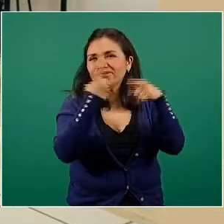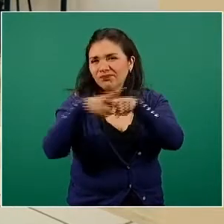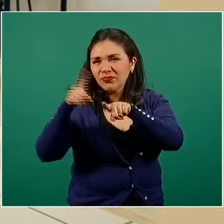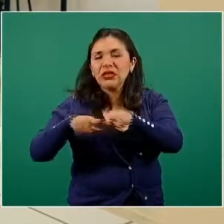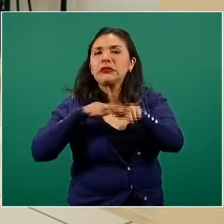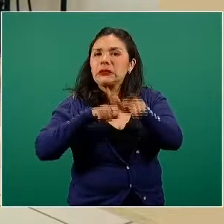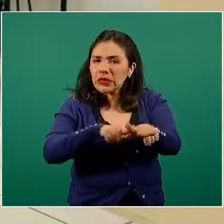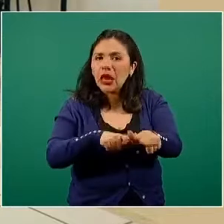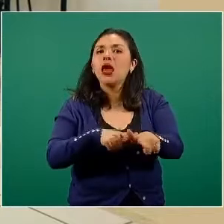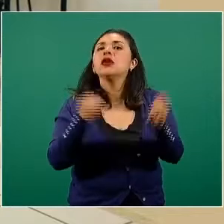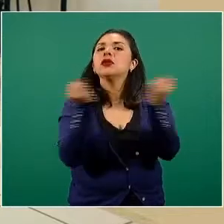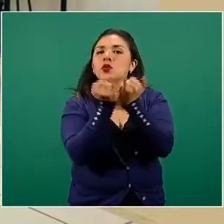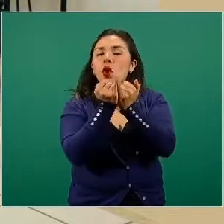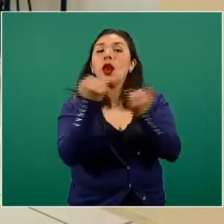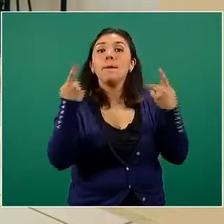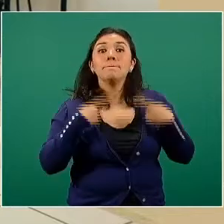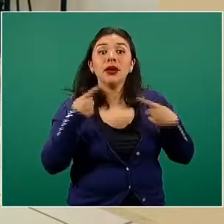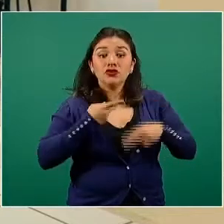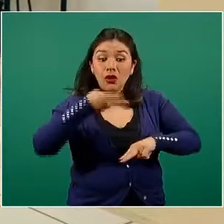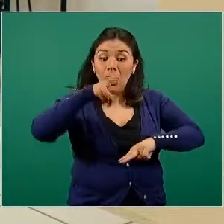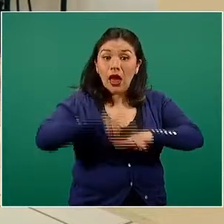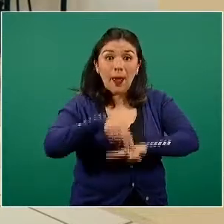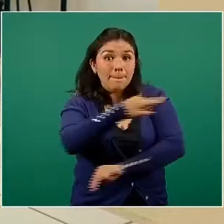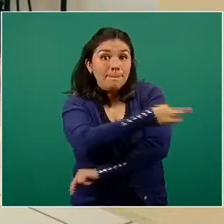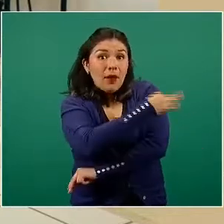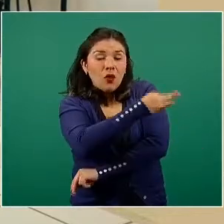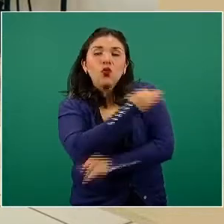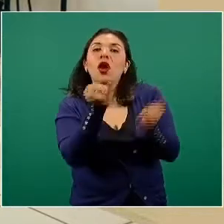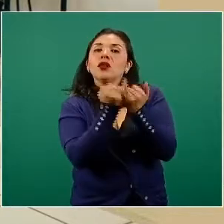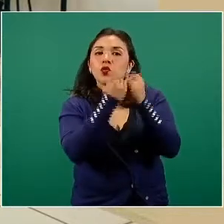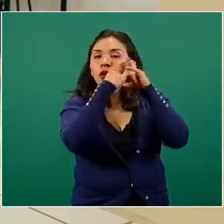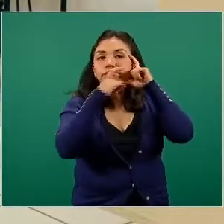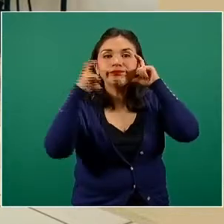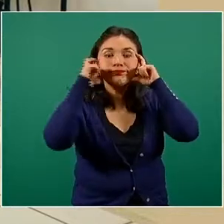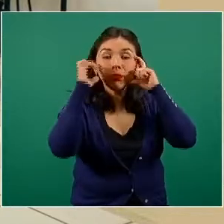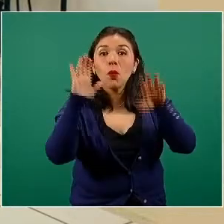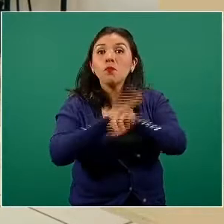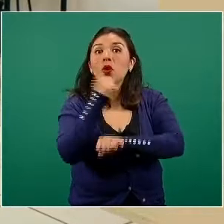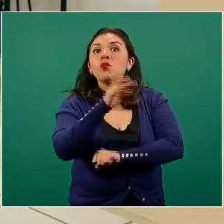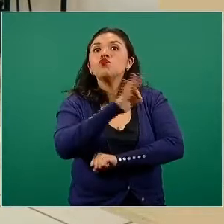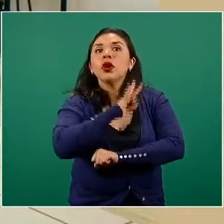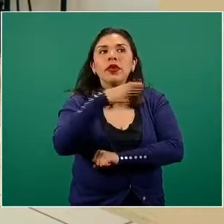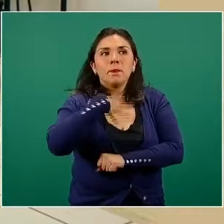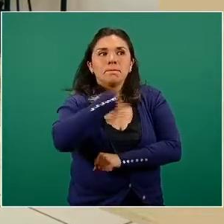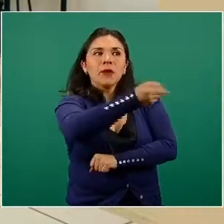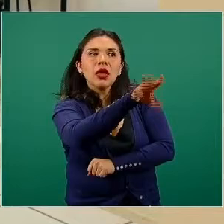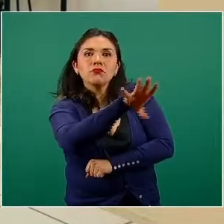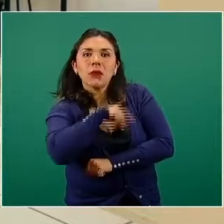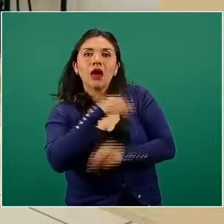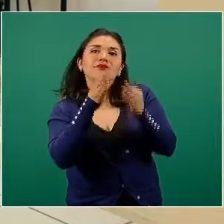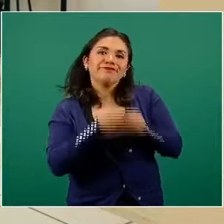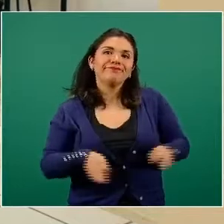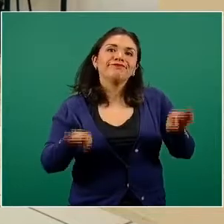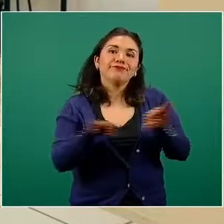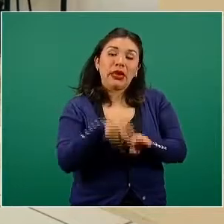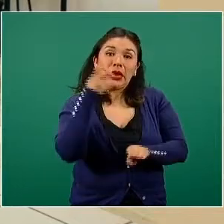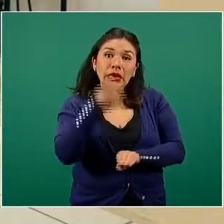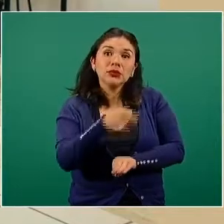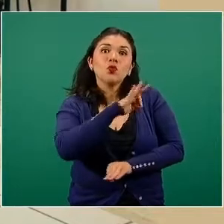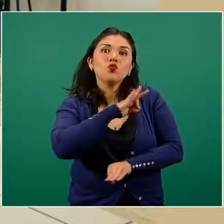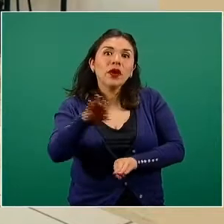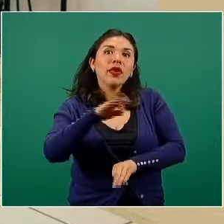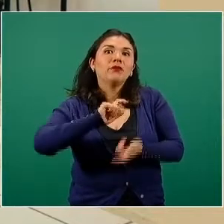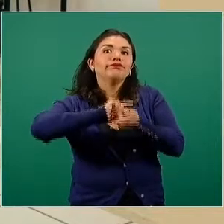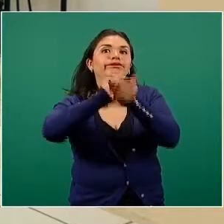de cubrebocas, así como la persona que está siendo vacunada, ya que la proximidad entre una y otra es importante y podría significar un